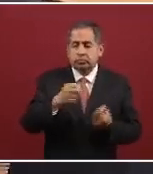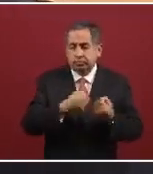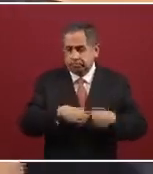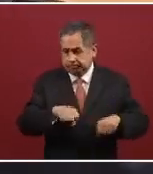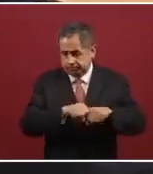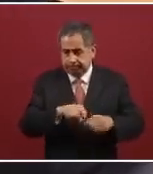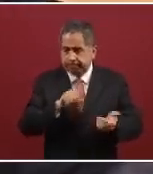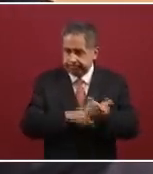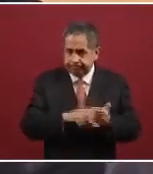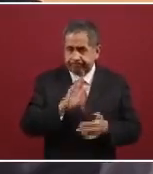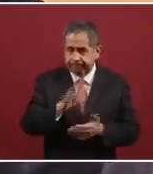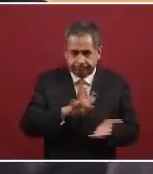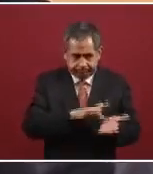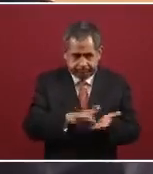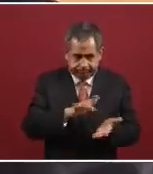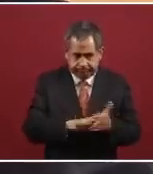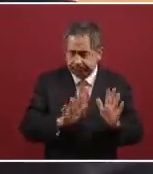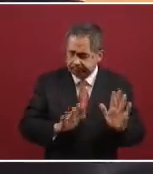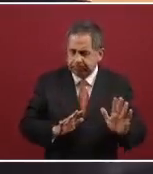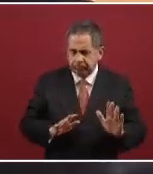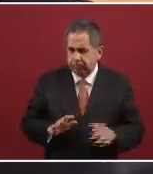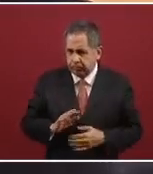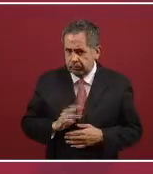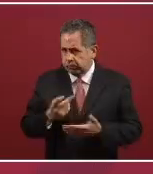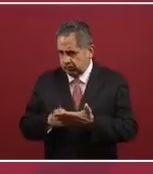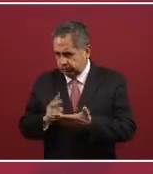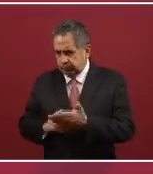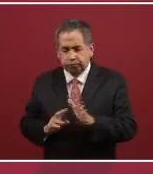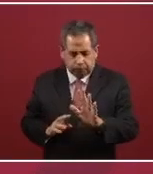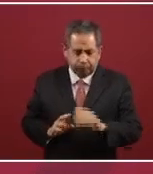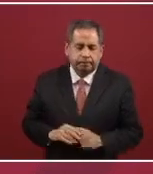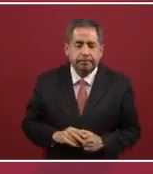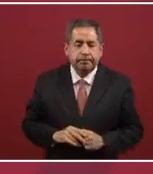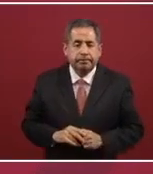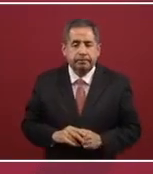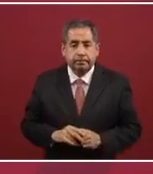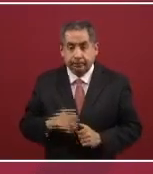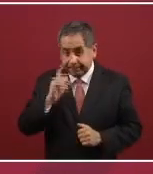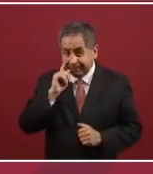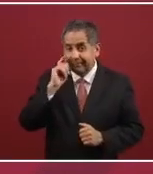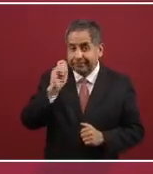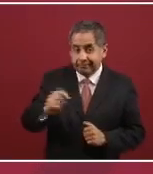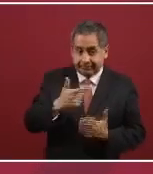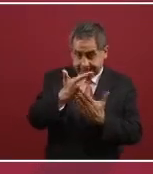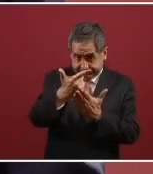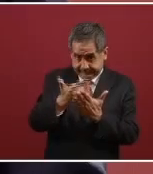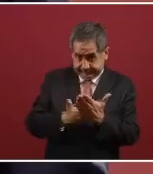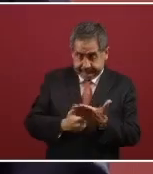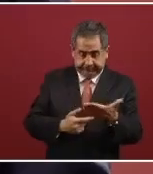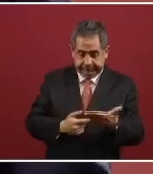del Instituto del Seguro Social. Bueno, resulta que